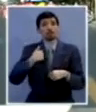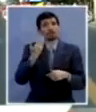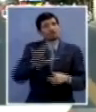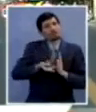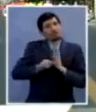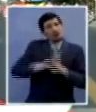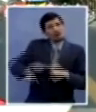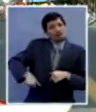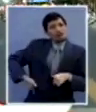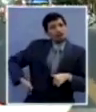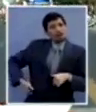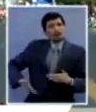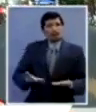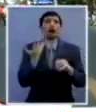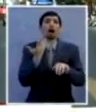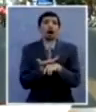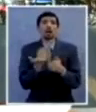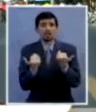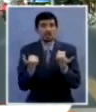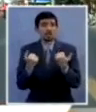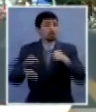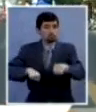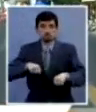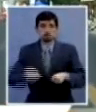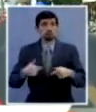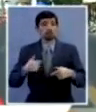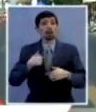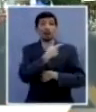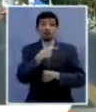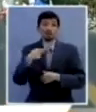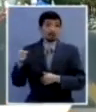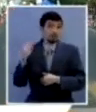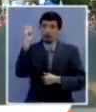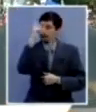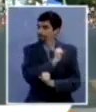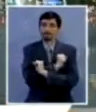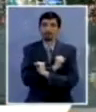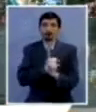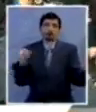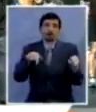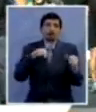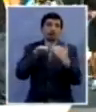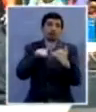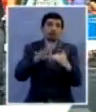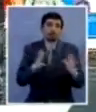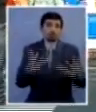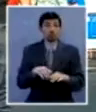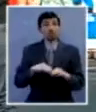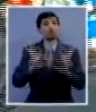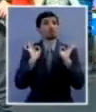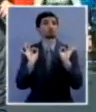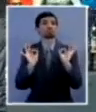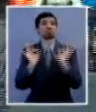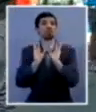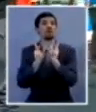cadera, esto necesita el ejercicio constante. Andar de la semana no se puede porque esto es una locura, es movilización. Es un lugar ideal para la